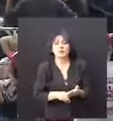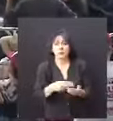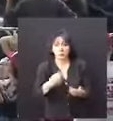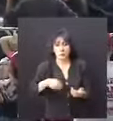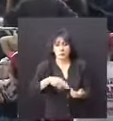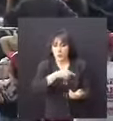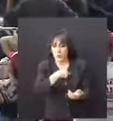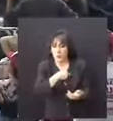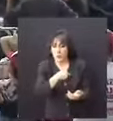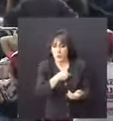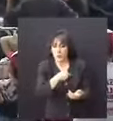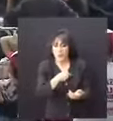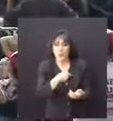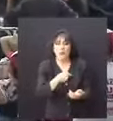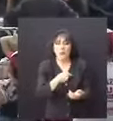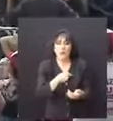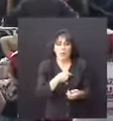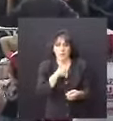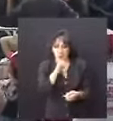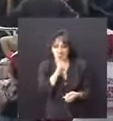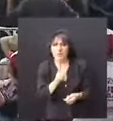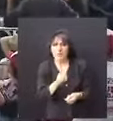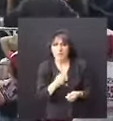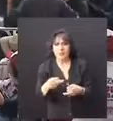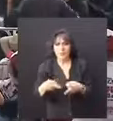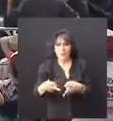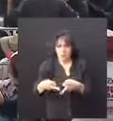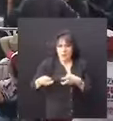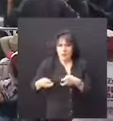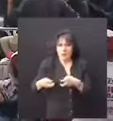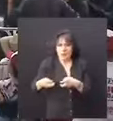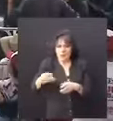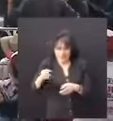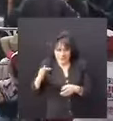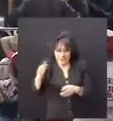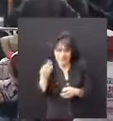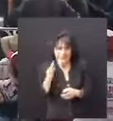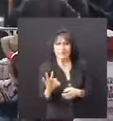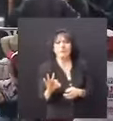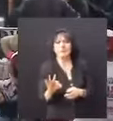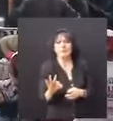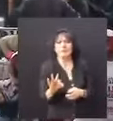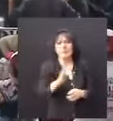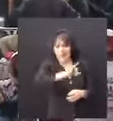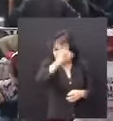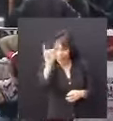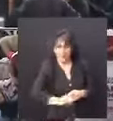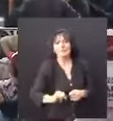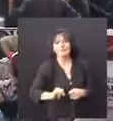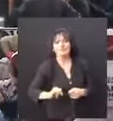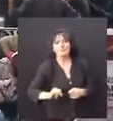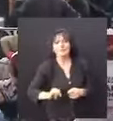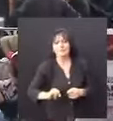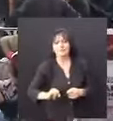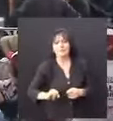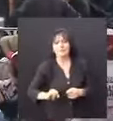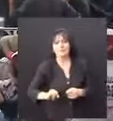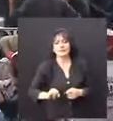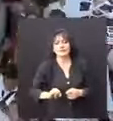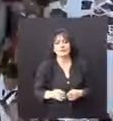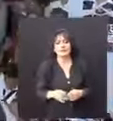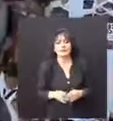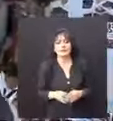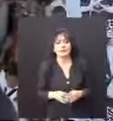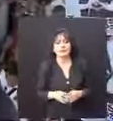no mentimos, no robamos y nunca vamos a traicionar al pueblo del Estado de México ni al pueblo de